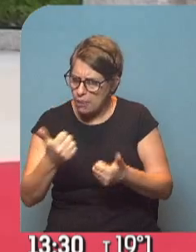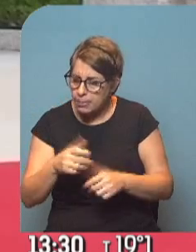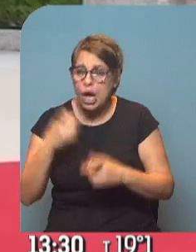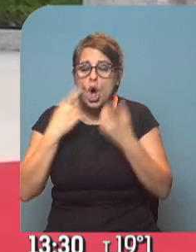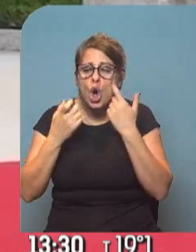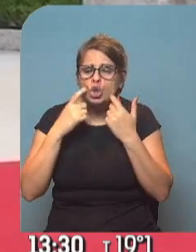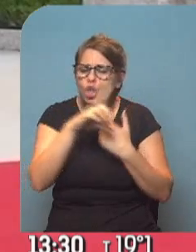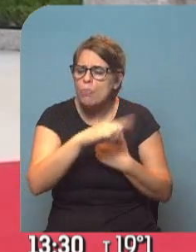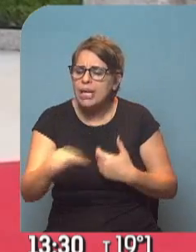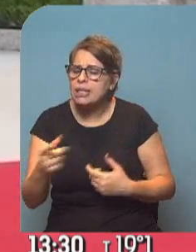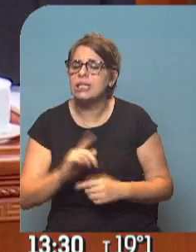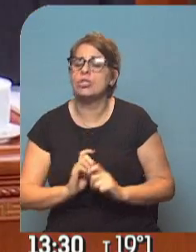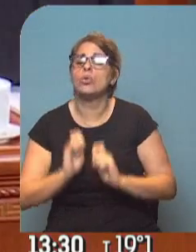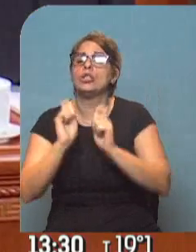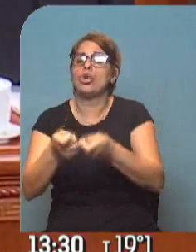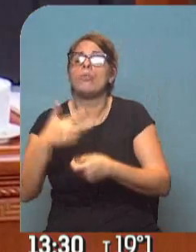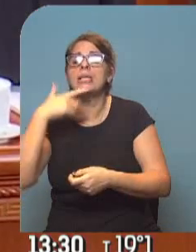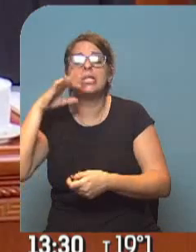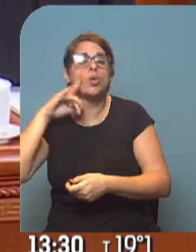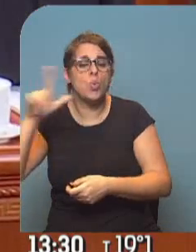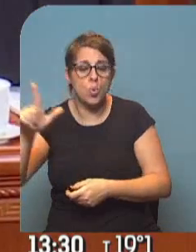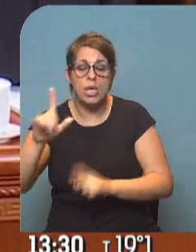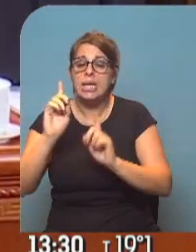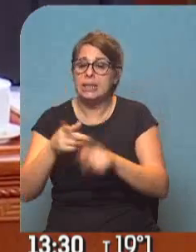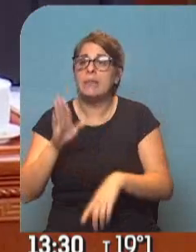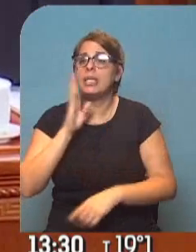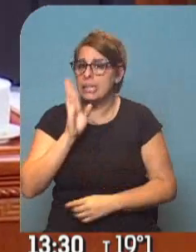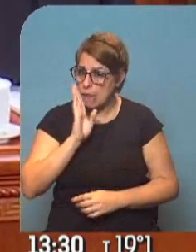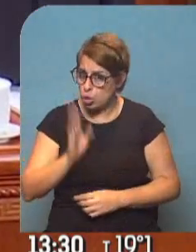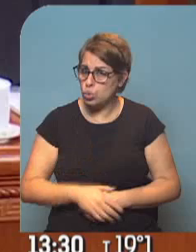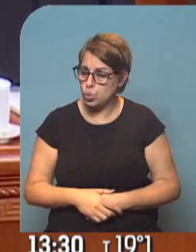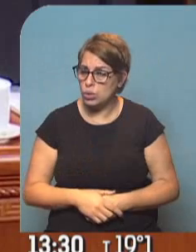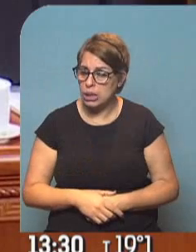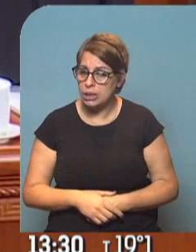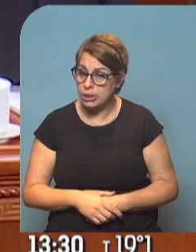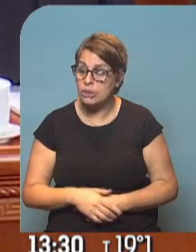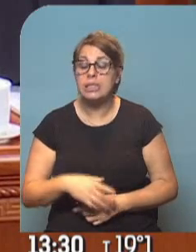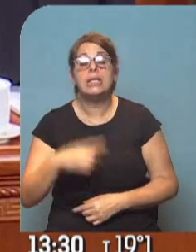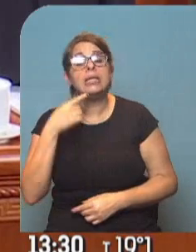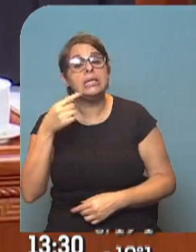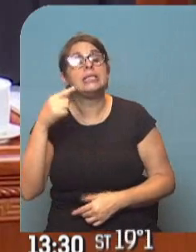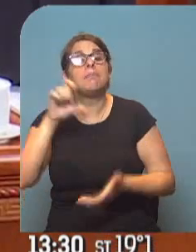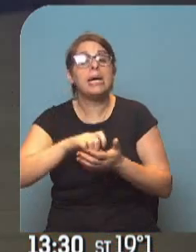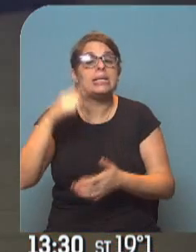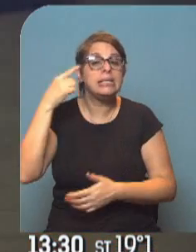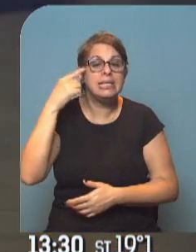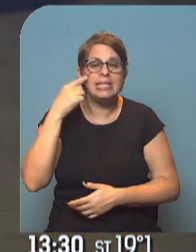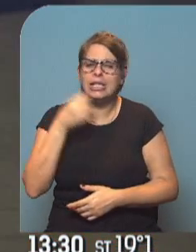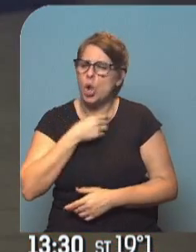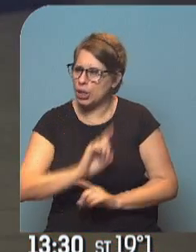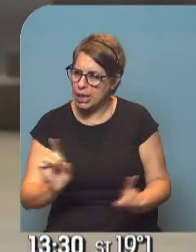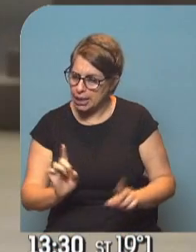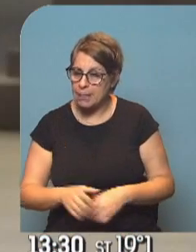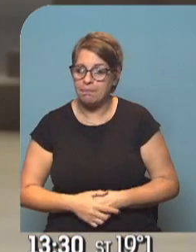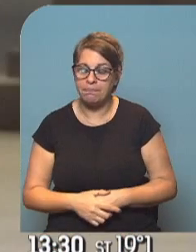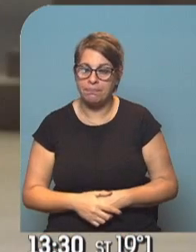de la península pase a Seúl y por lo tanto a Estados Unidos es un evento que China no sería proclive a permitir